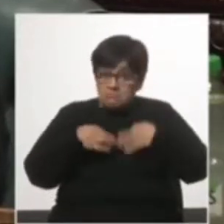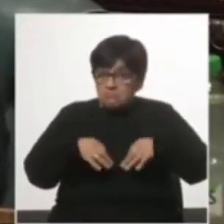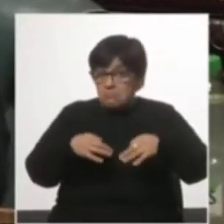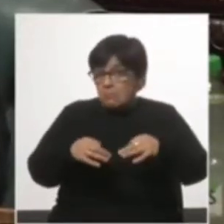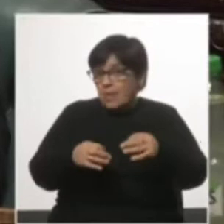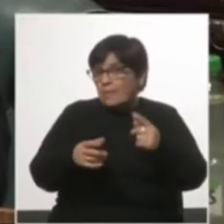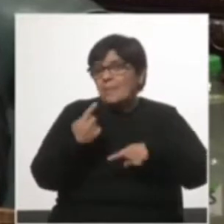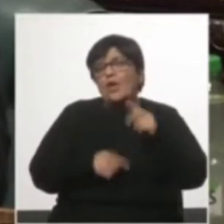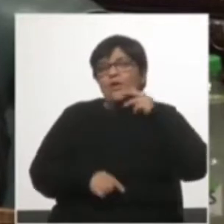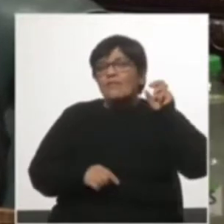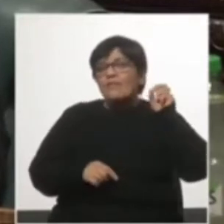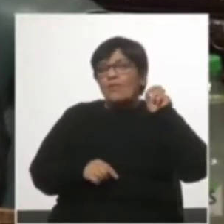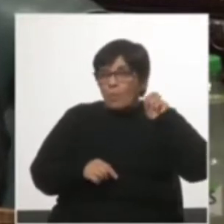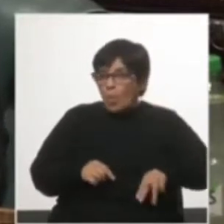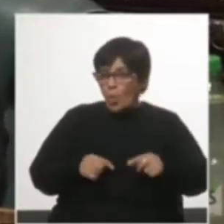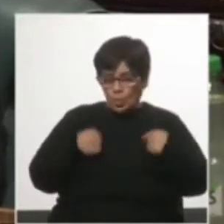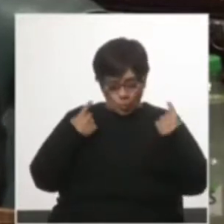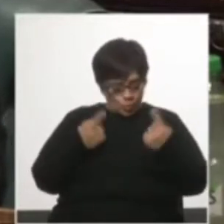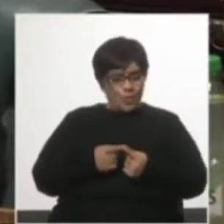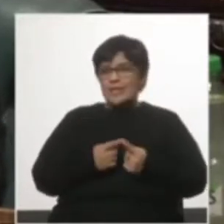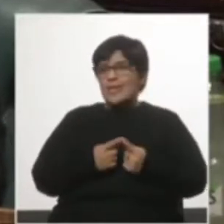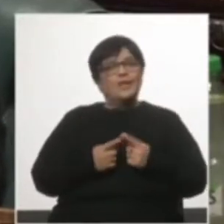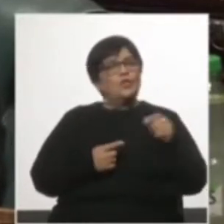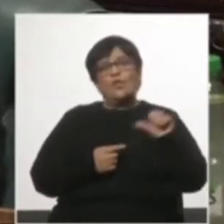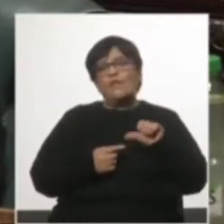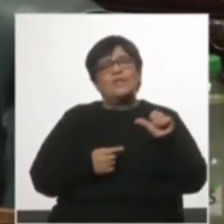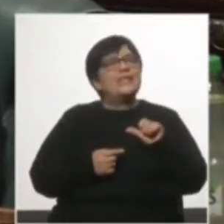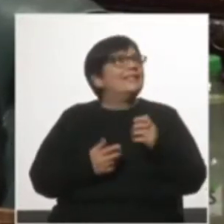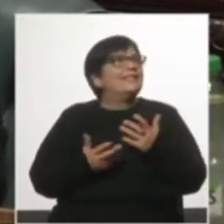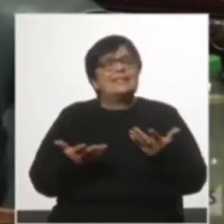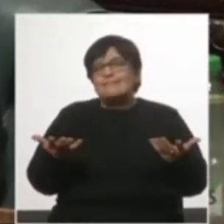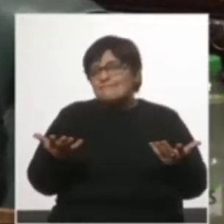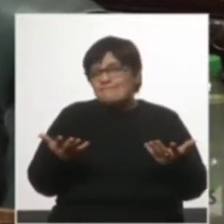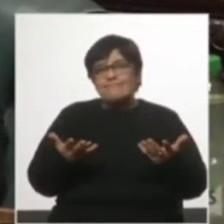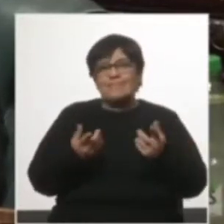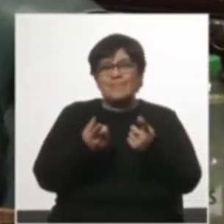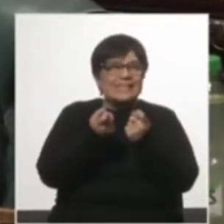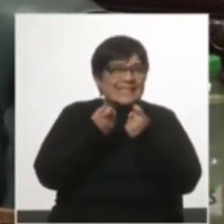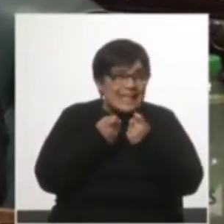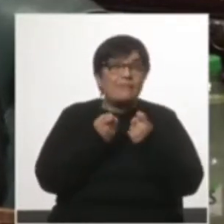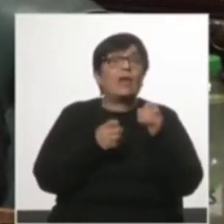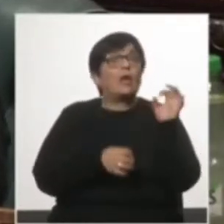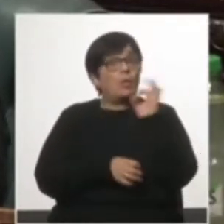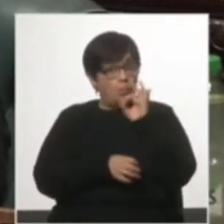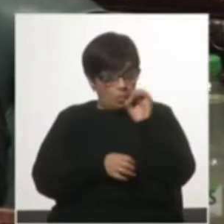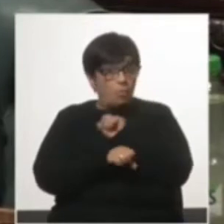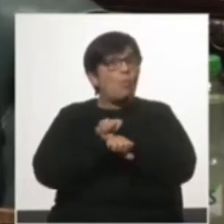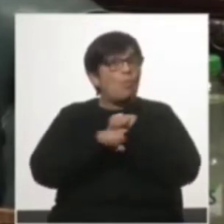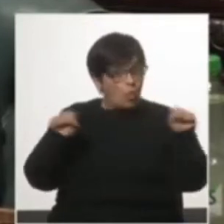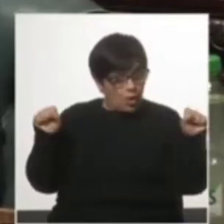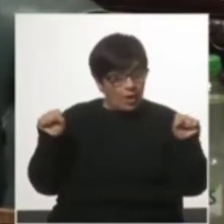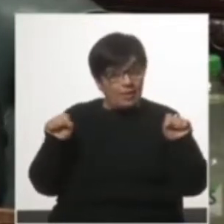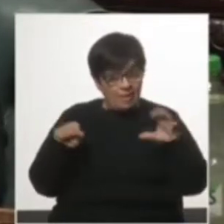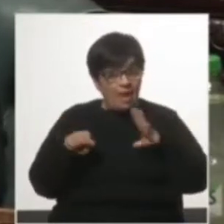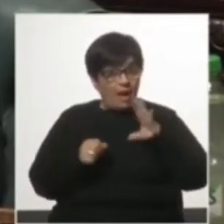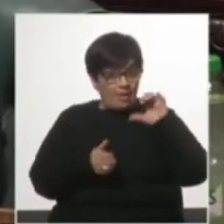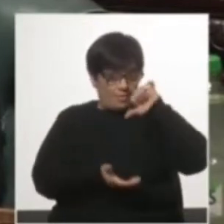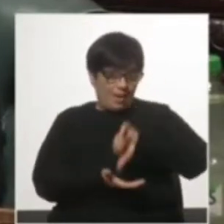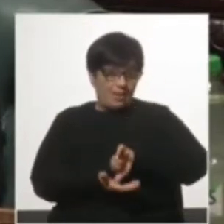nuestra perspectiva eran insuficientes en cuanto a las necesidades y las posibilidades que tenía el